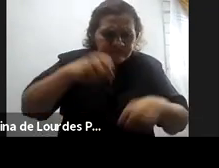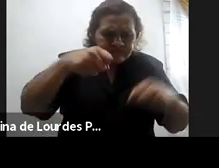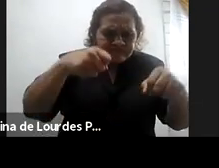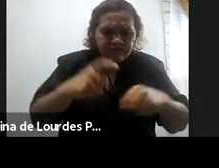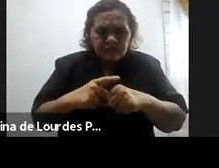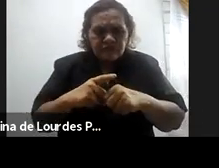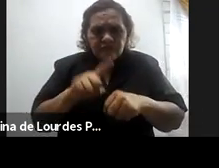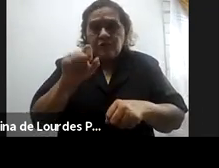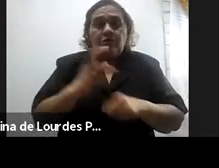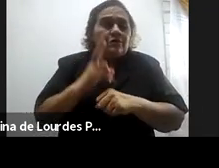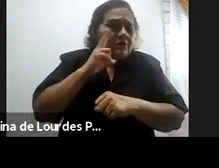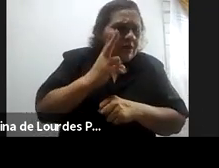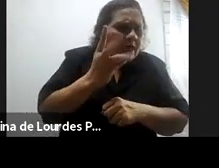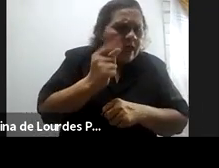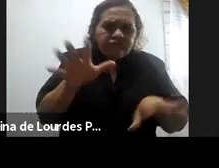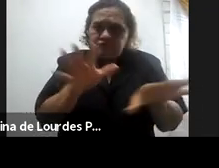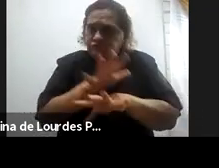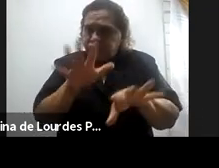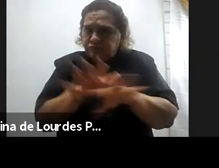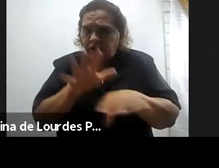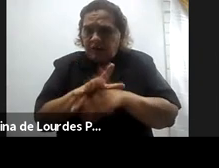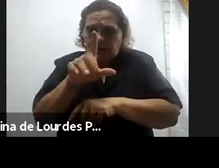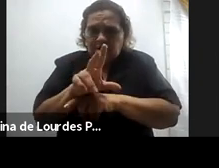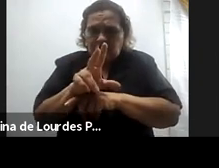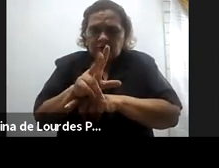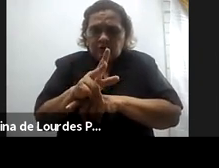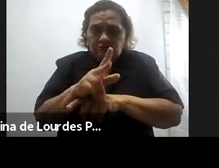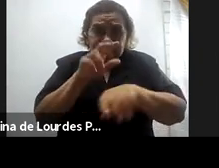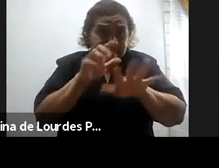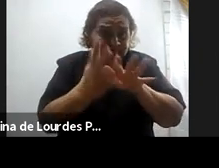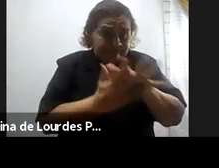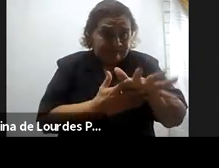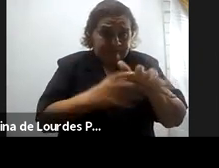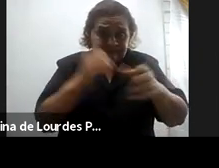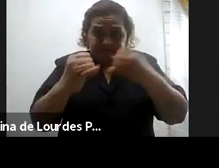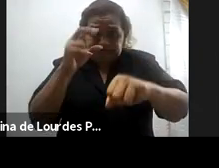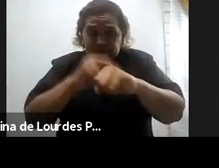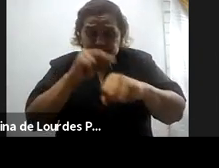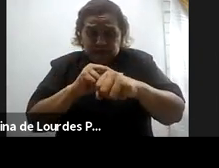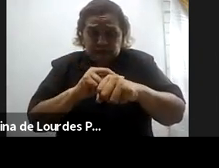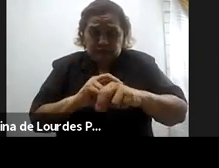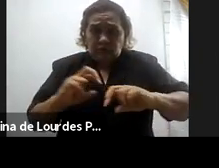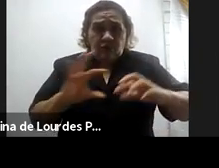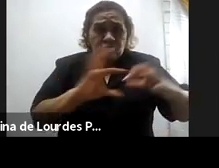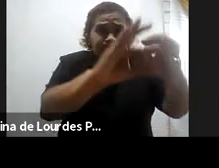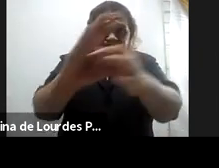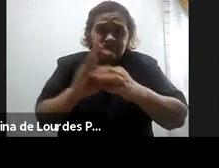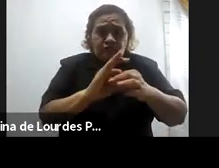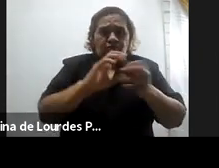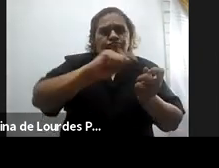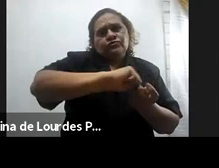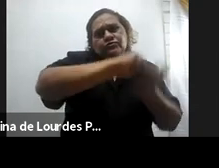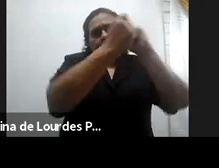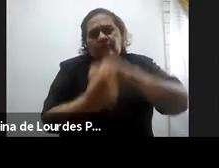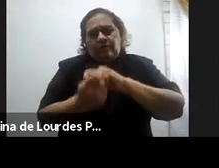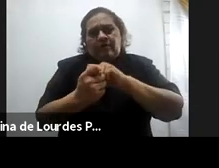En caso de que identifiques algún cambio o lesión en tu pie, busca atención médica inmediata. Juntos, transformemos Yucatán. Gobierno Estatal